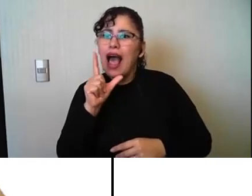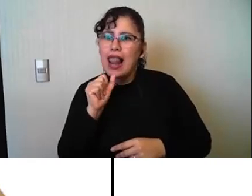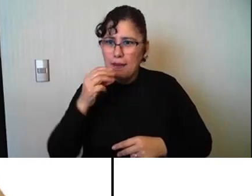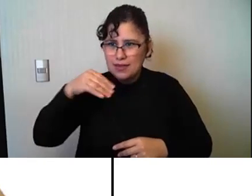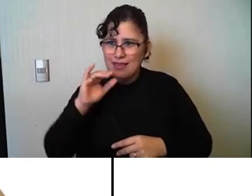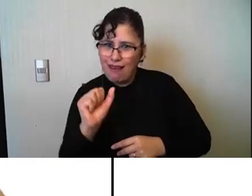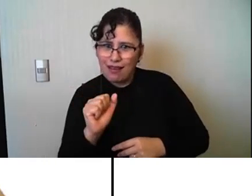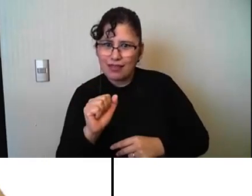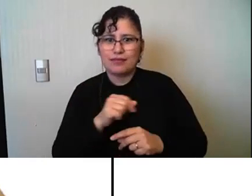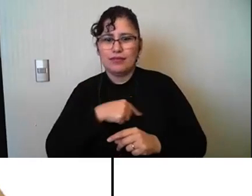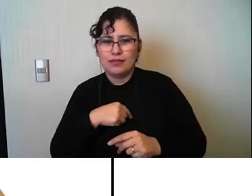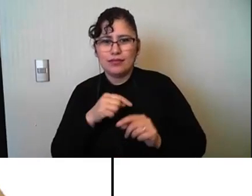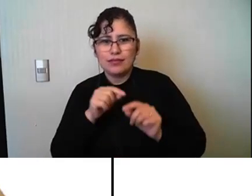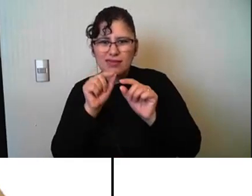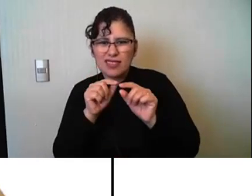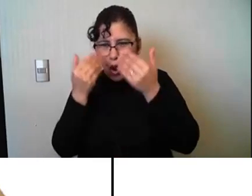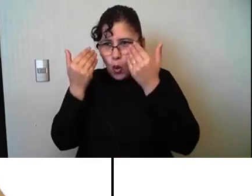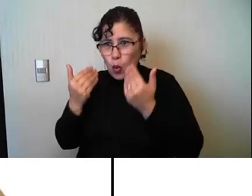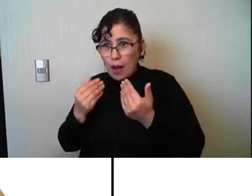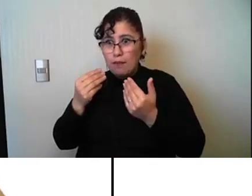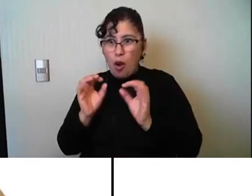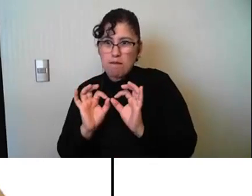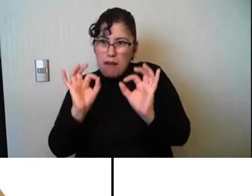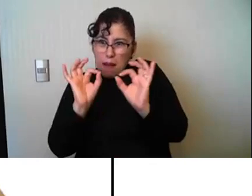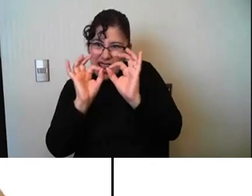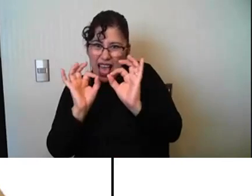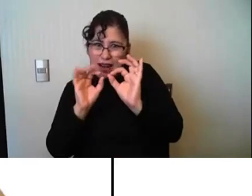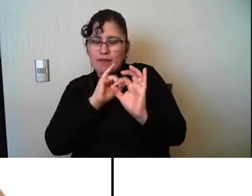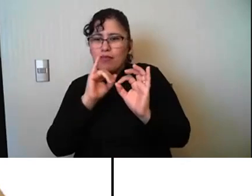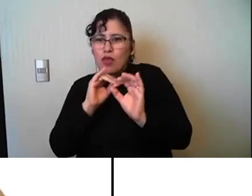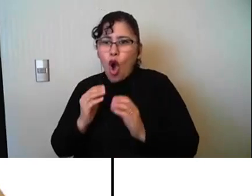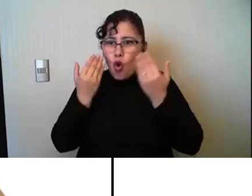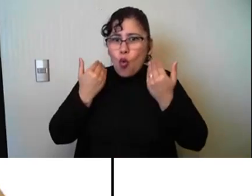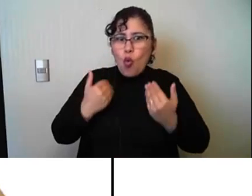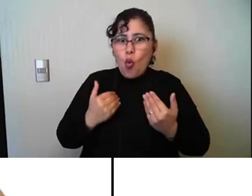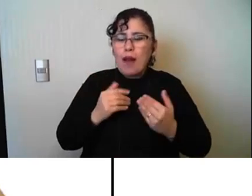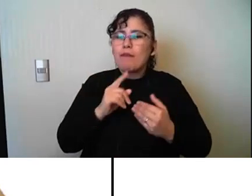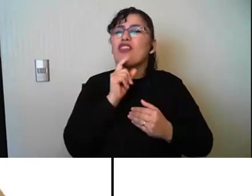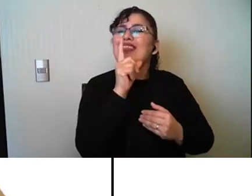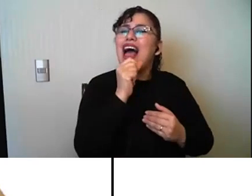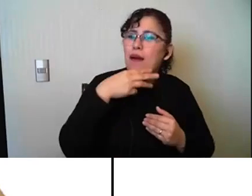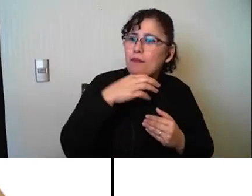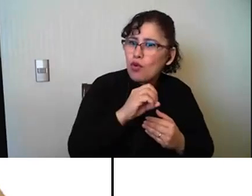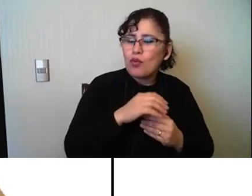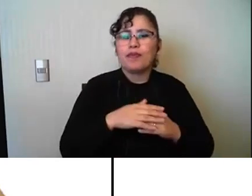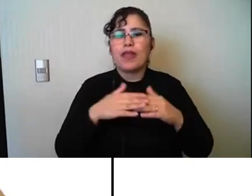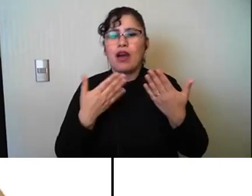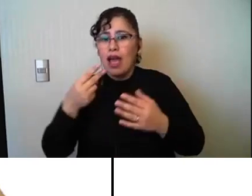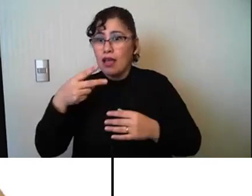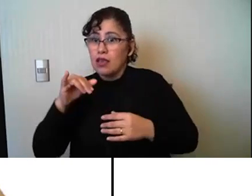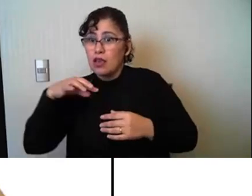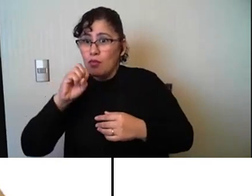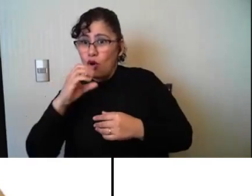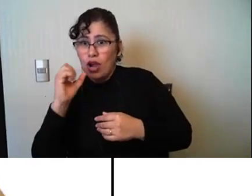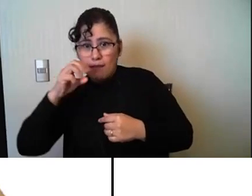cuerpo mamilar hacia el núcleo anterior del tálamo. Habíamos dicho que el hipocampo, o